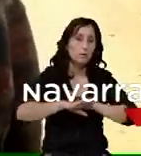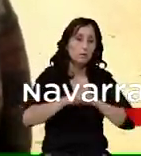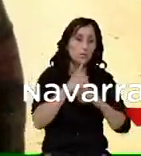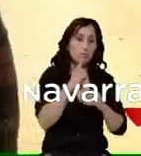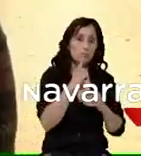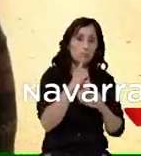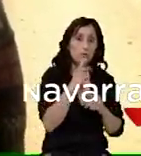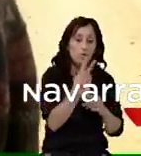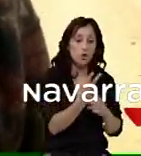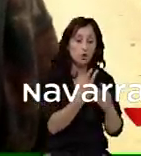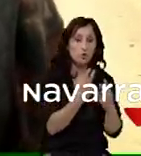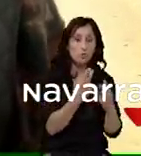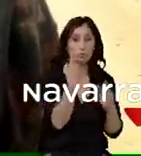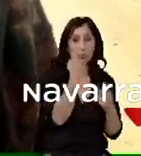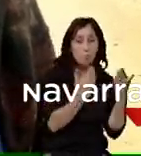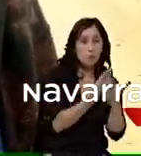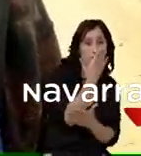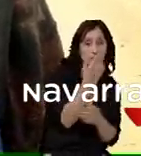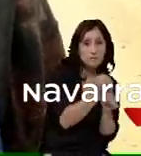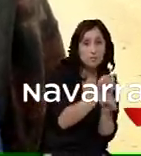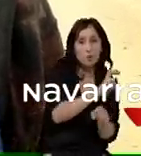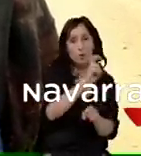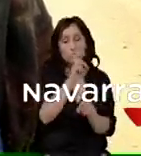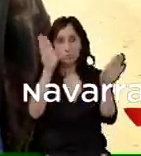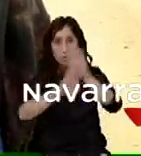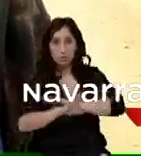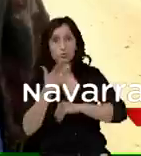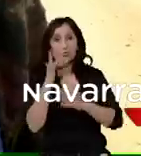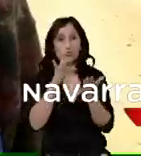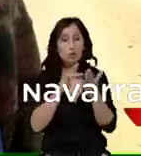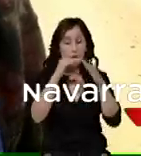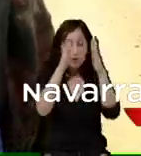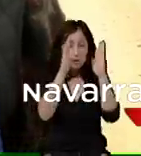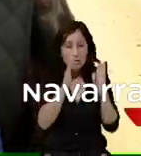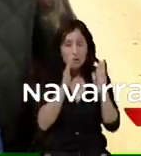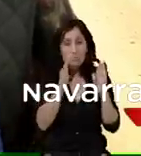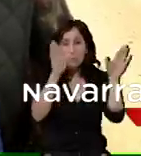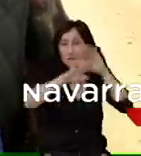noche, otro por de día. Si me tocaba en la cabaña de noche, pues yo llegué a pasar miedo.